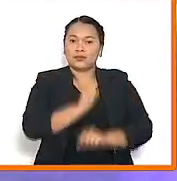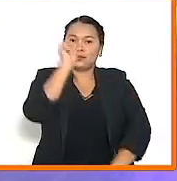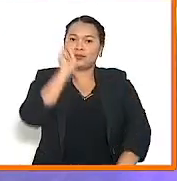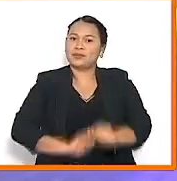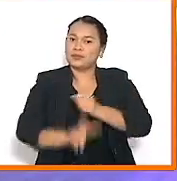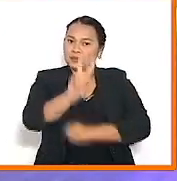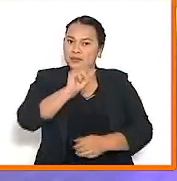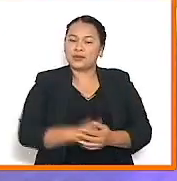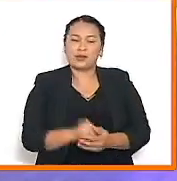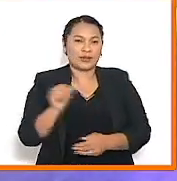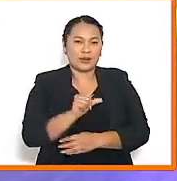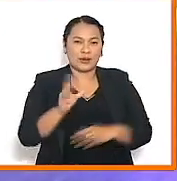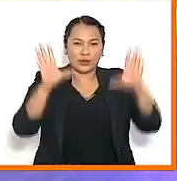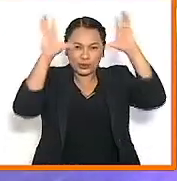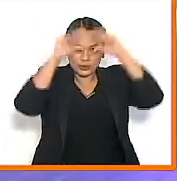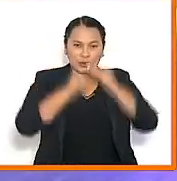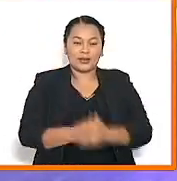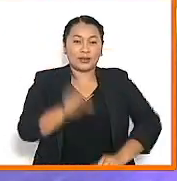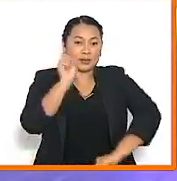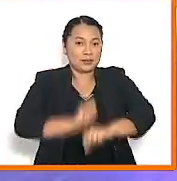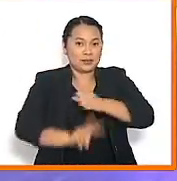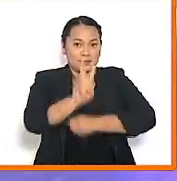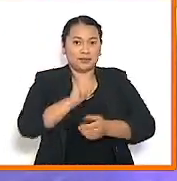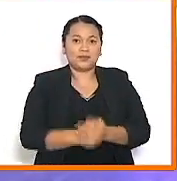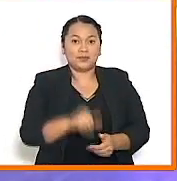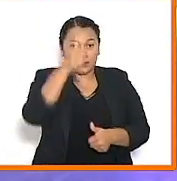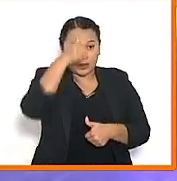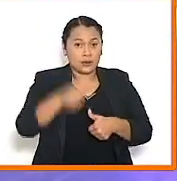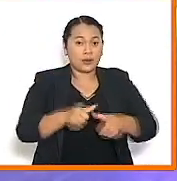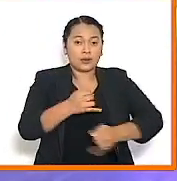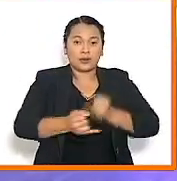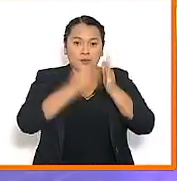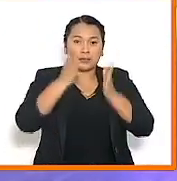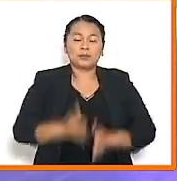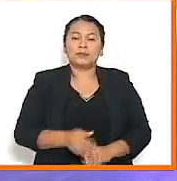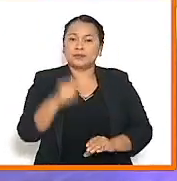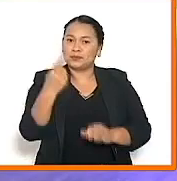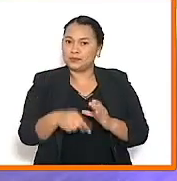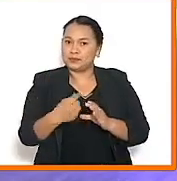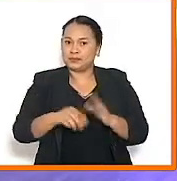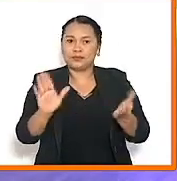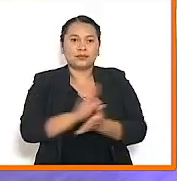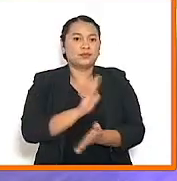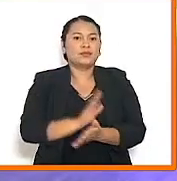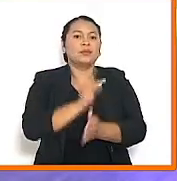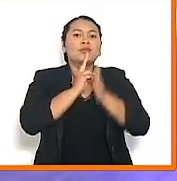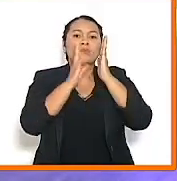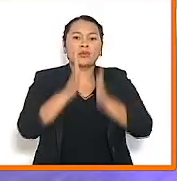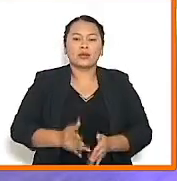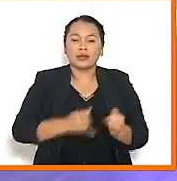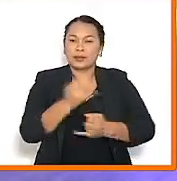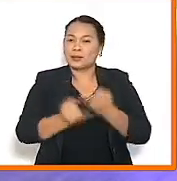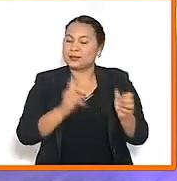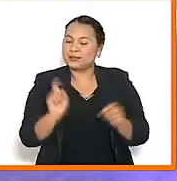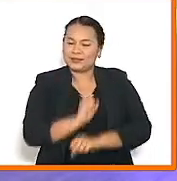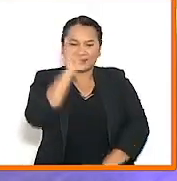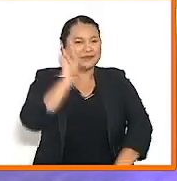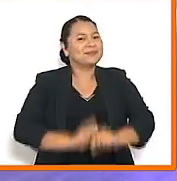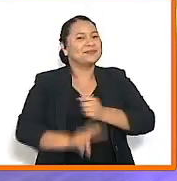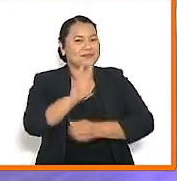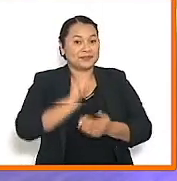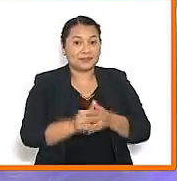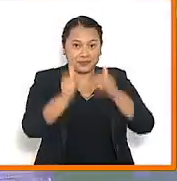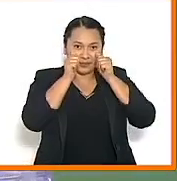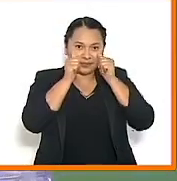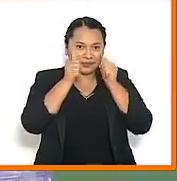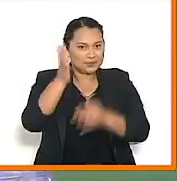premiados en esta noche junto a premiados. Recuerda, querido jugador, que puedes utilizar la guía Catracha para que juegues y ganes. A lo Catracha atento,